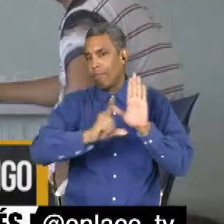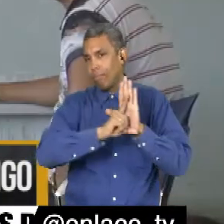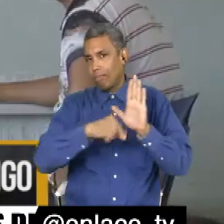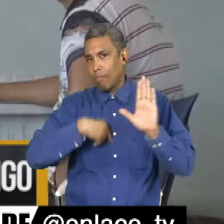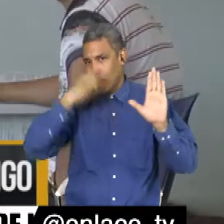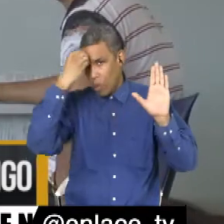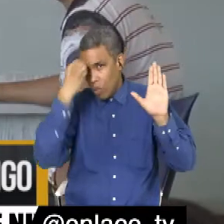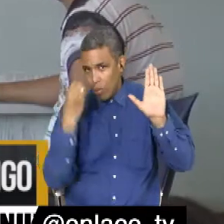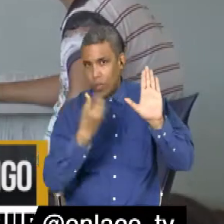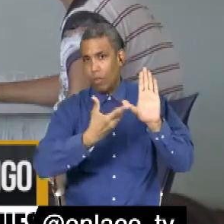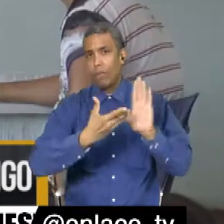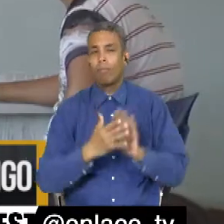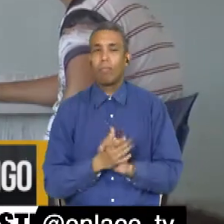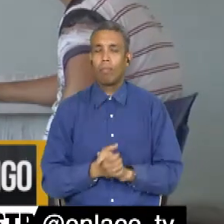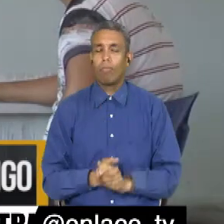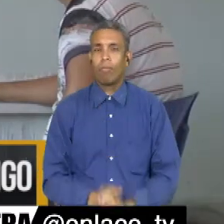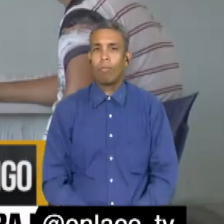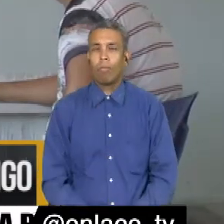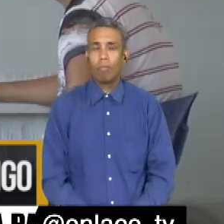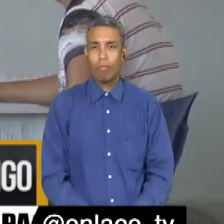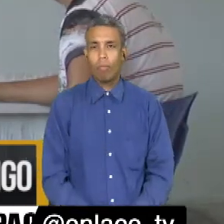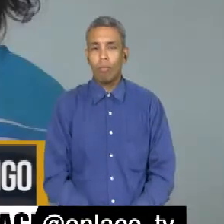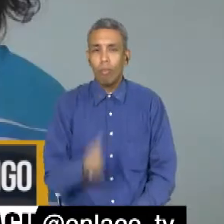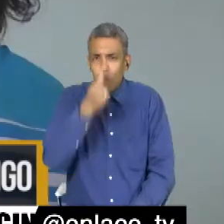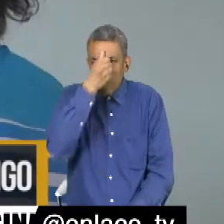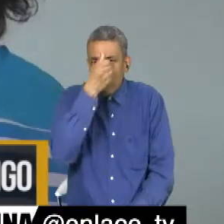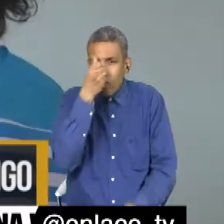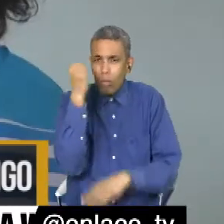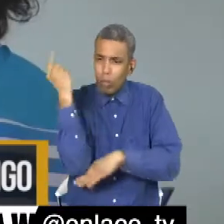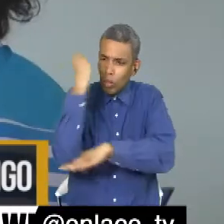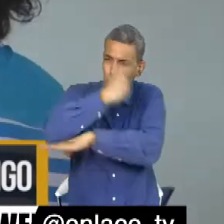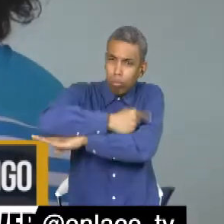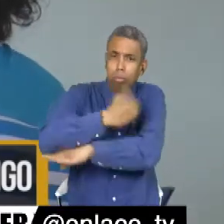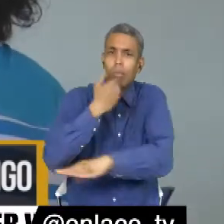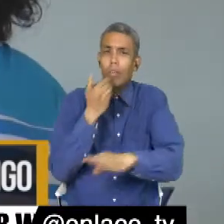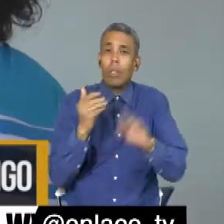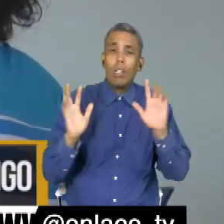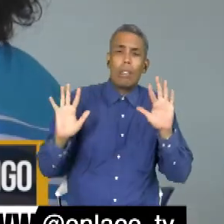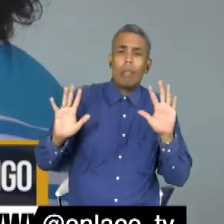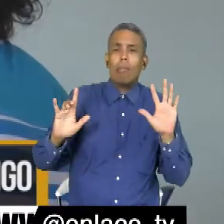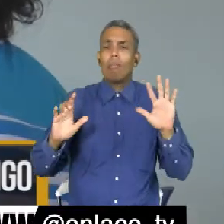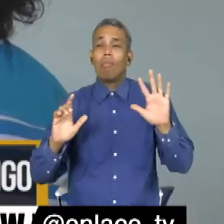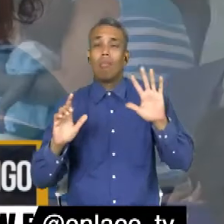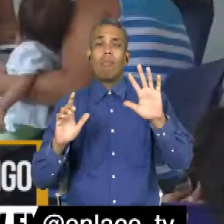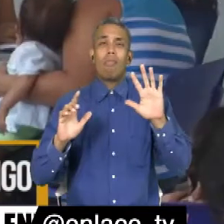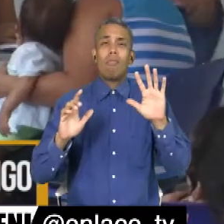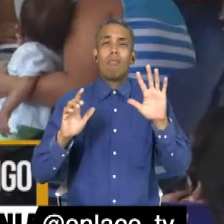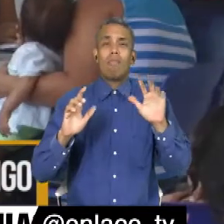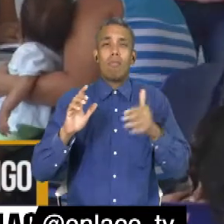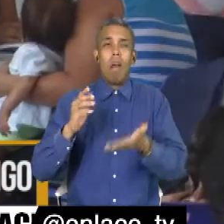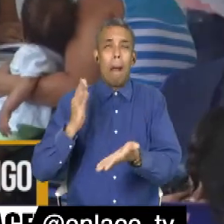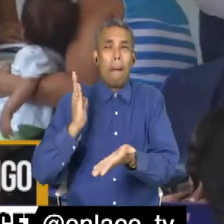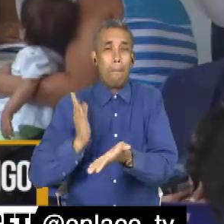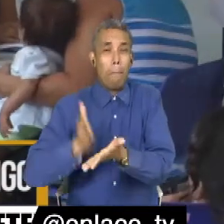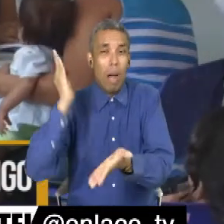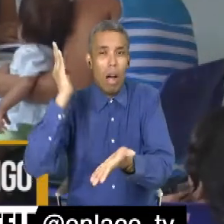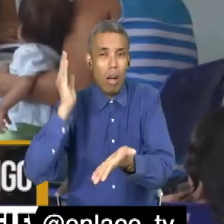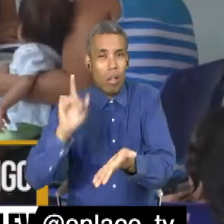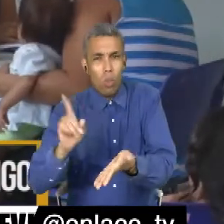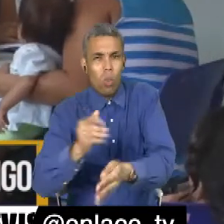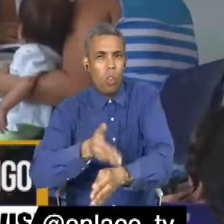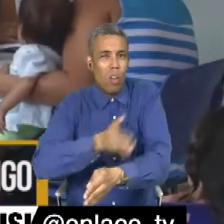para agilizar un poco el proceso allí el día de la afiliación y evitar contratiempos que suelen suceder. Por fortuna, pues como